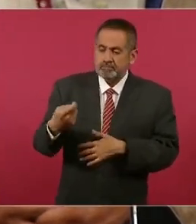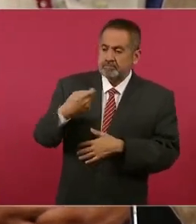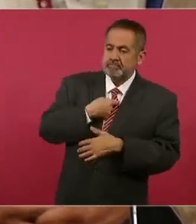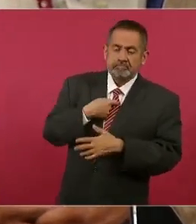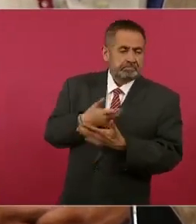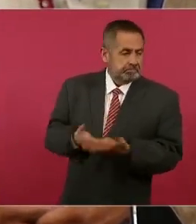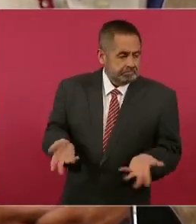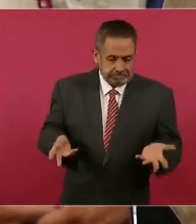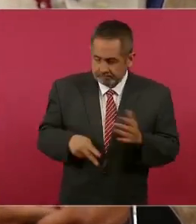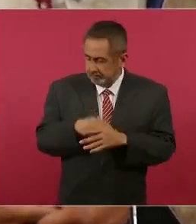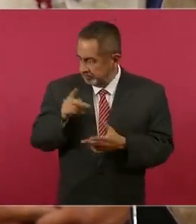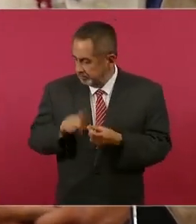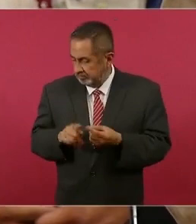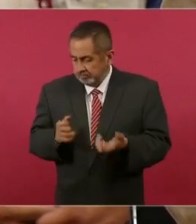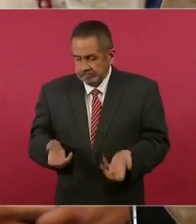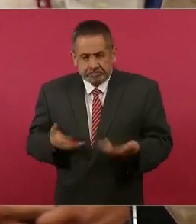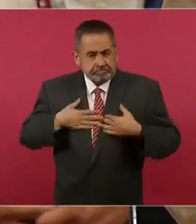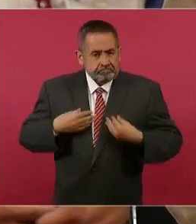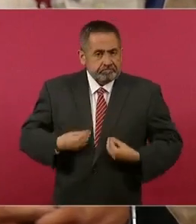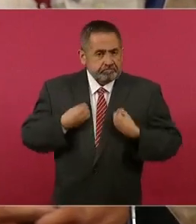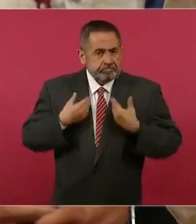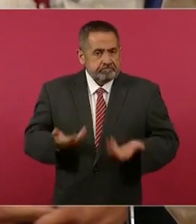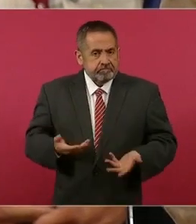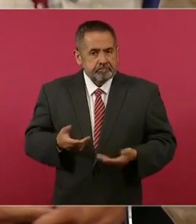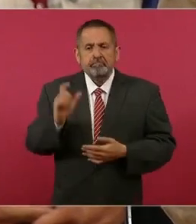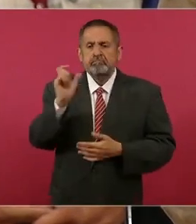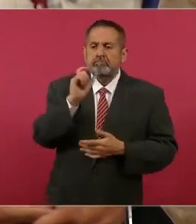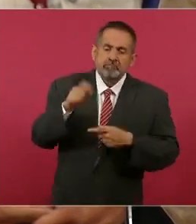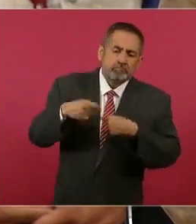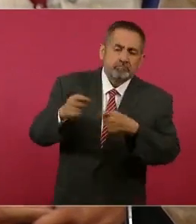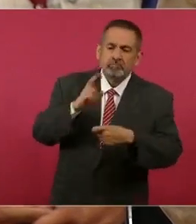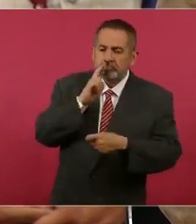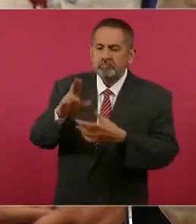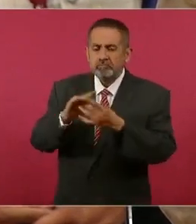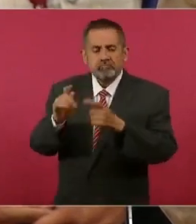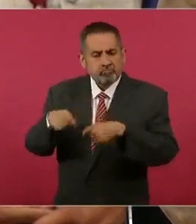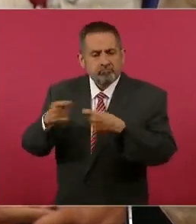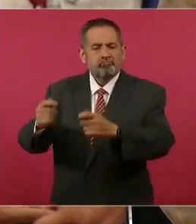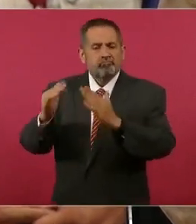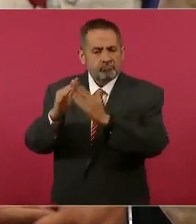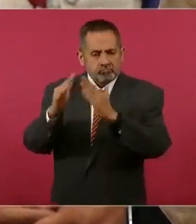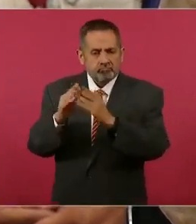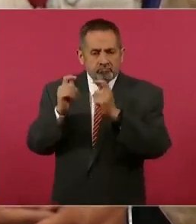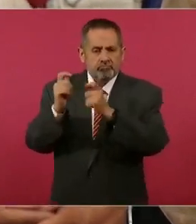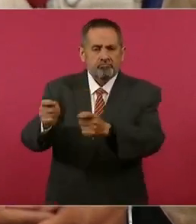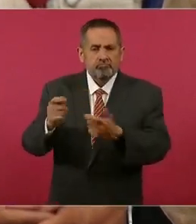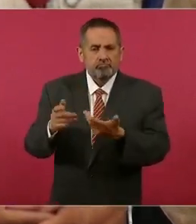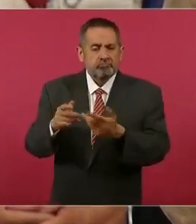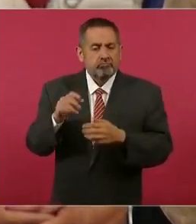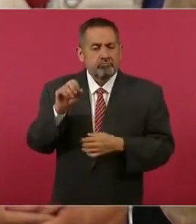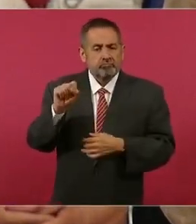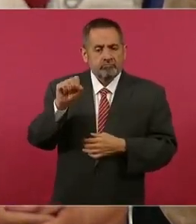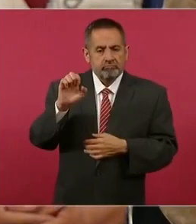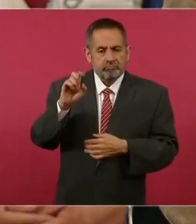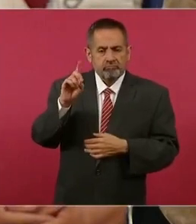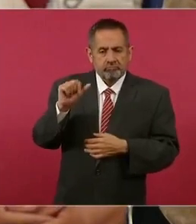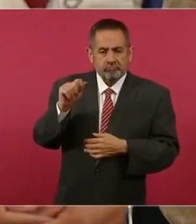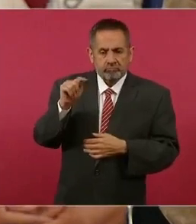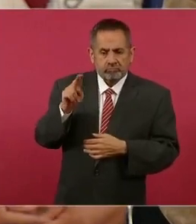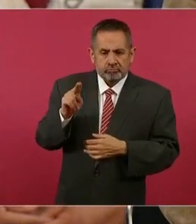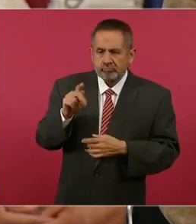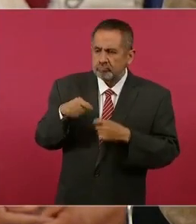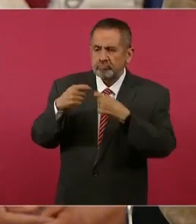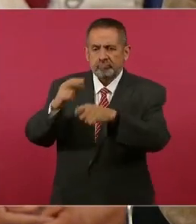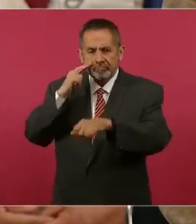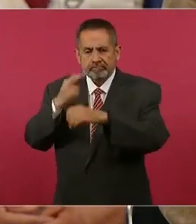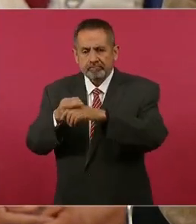estas personas, porque ¿cuándo se les va a dar solución para que tengan sus casas? Sedatu se encargó, bueno, la Secretaría de Comunicaciones y Transportes,